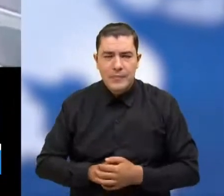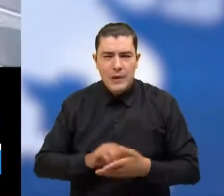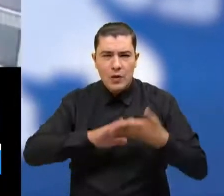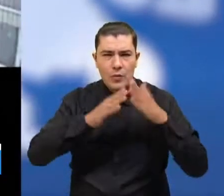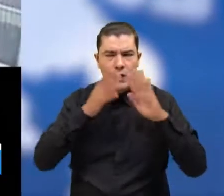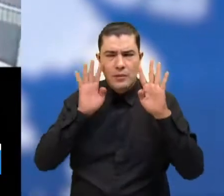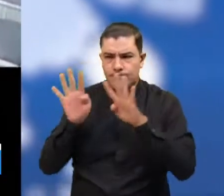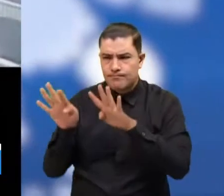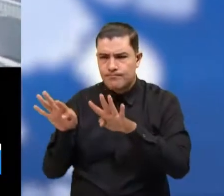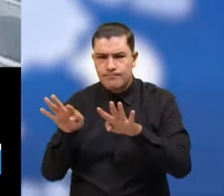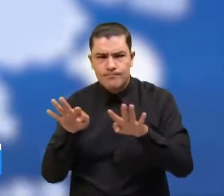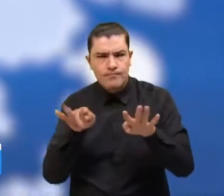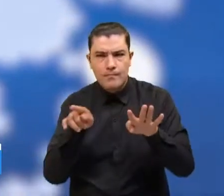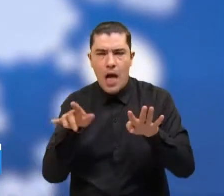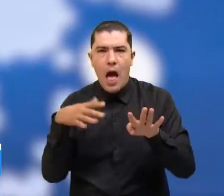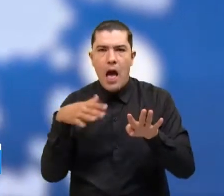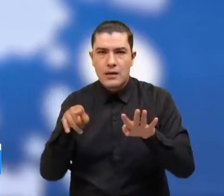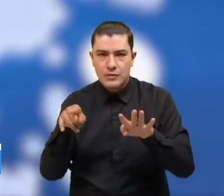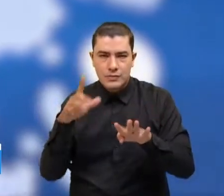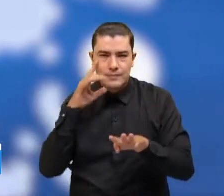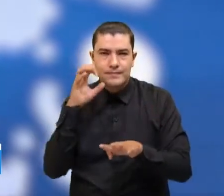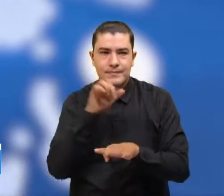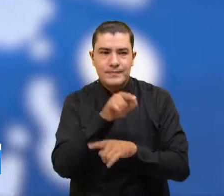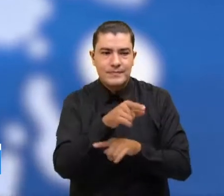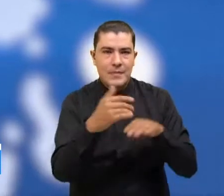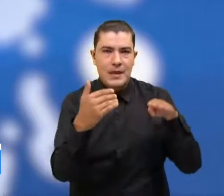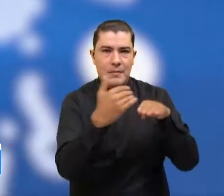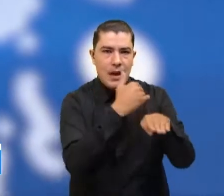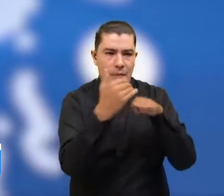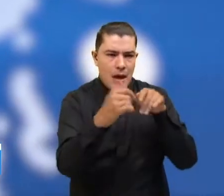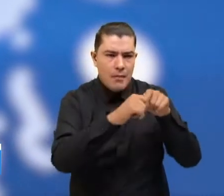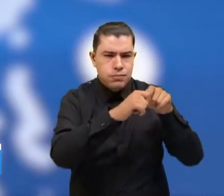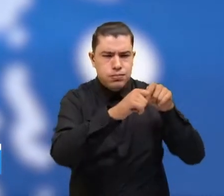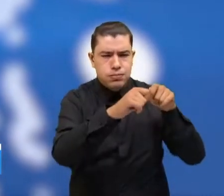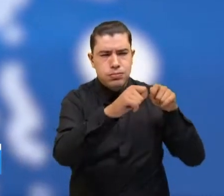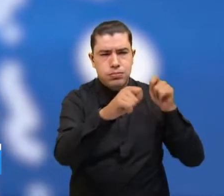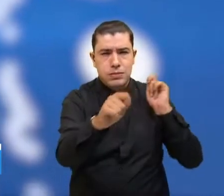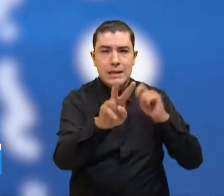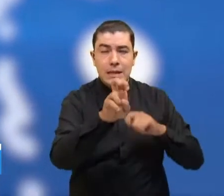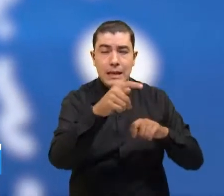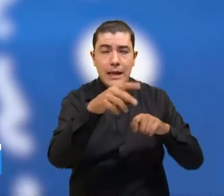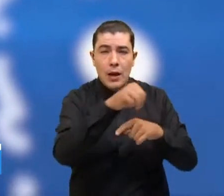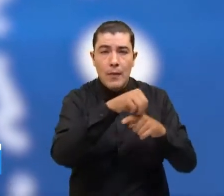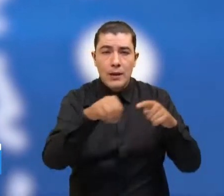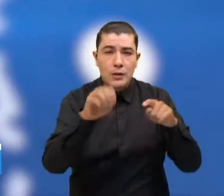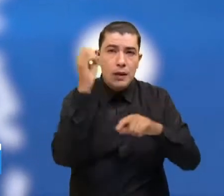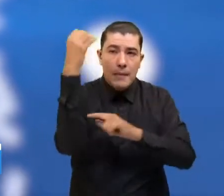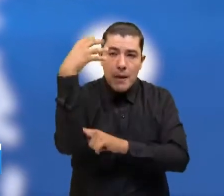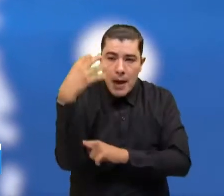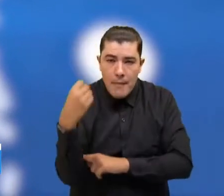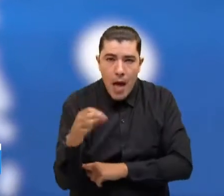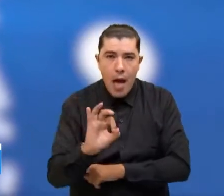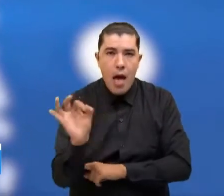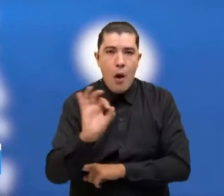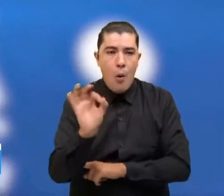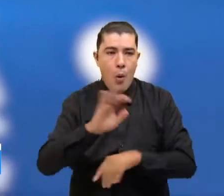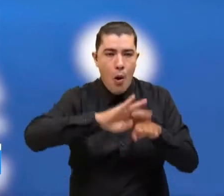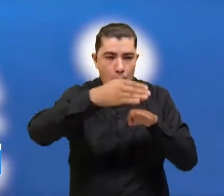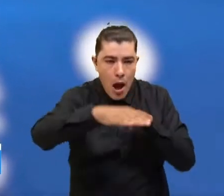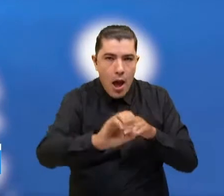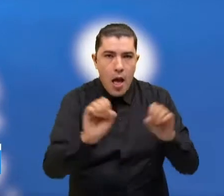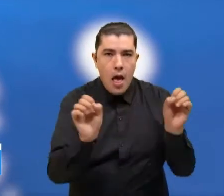algunos espacios abiertos donde las extensas vías la falta de semáforos y la soledad de las rutas de acceso facilitan estas actividades las